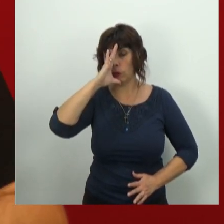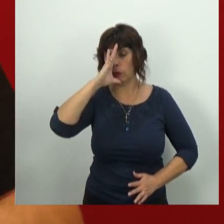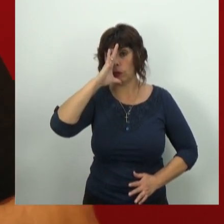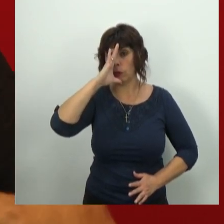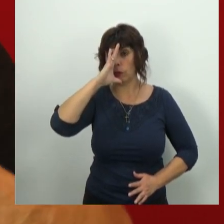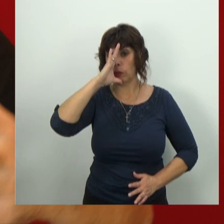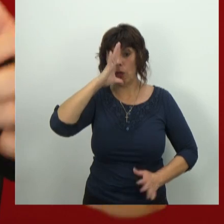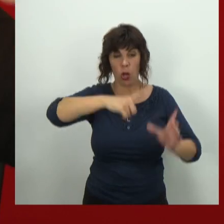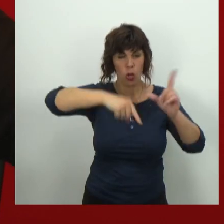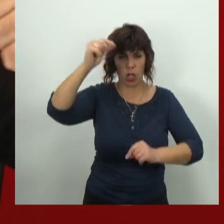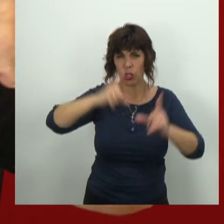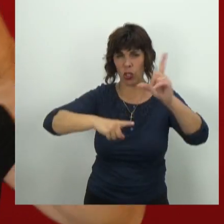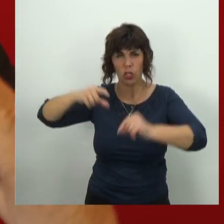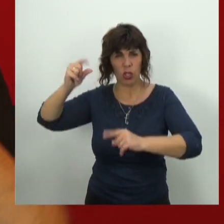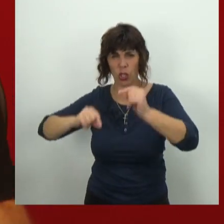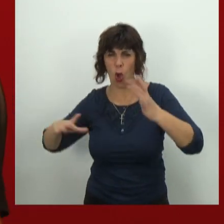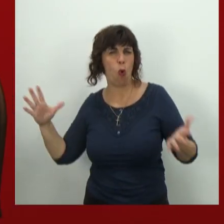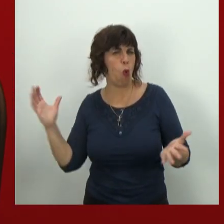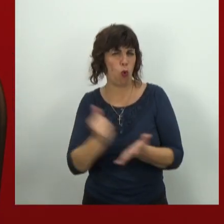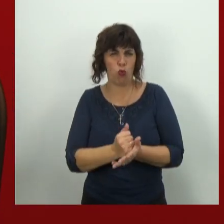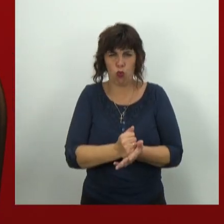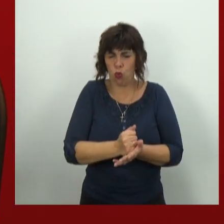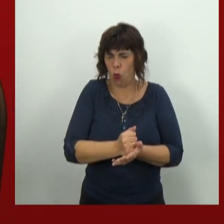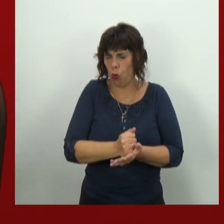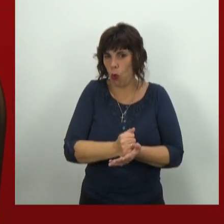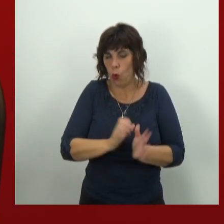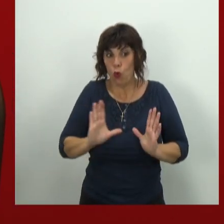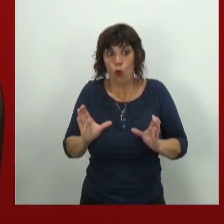las galaxias, todo lo comprimió Dios en su palabra.